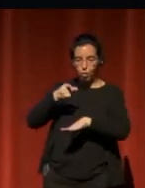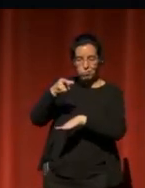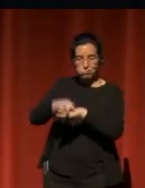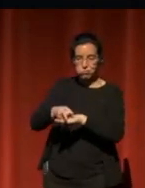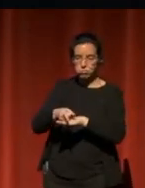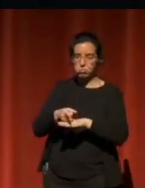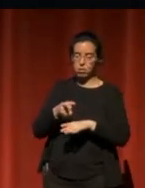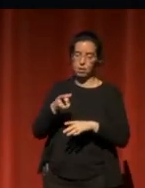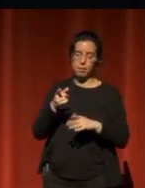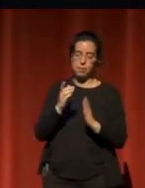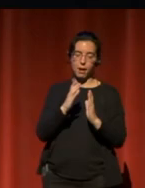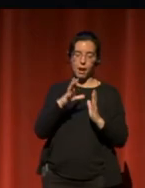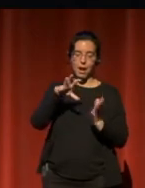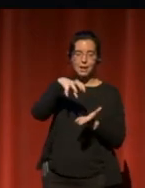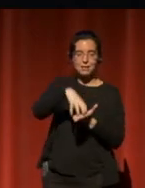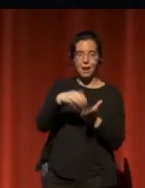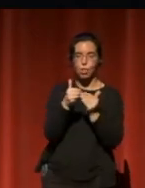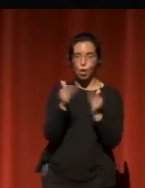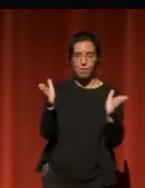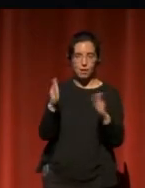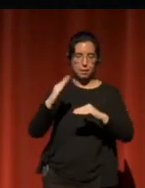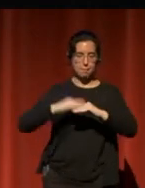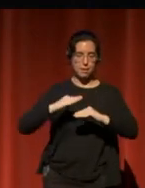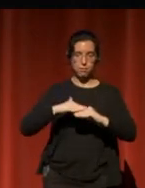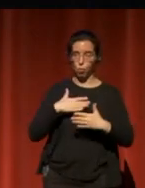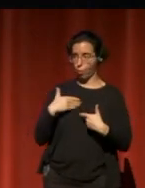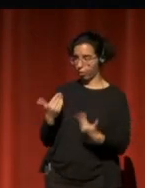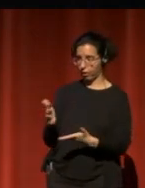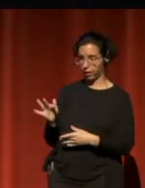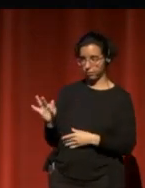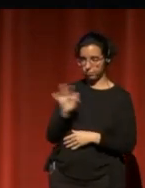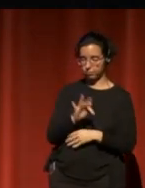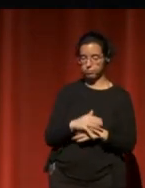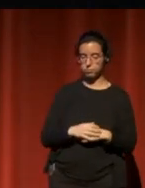poder tener las instalaciones abiertas. Cuando quieras, Juana.